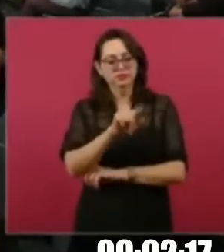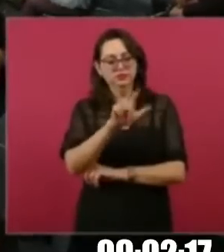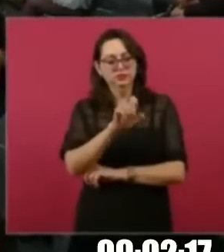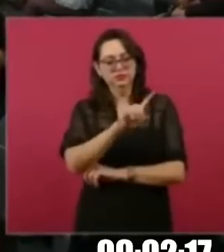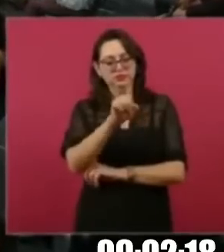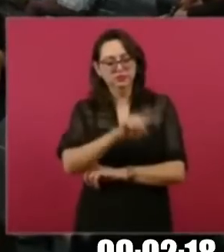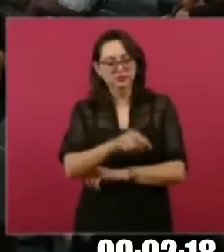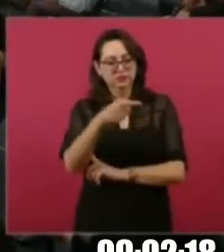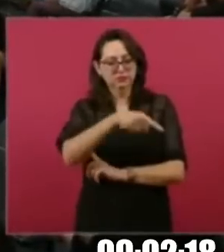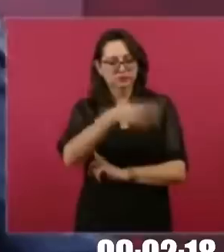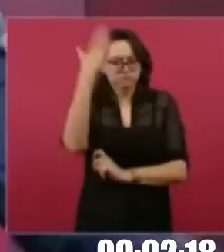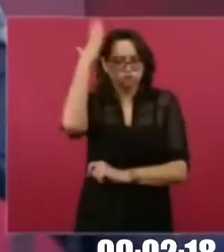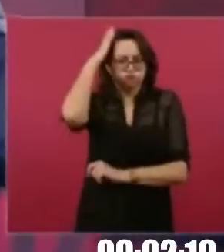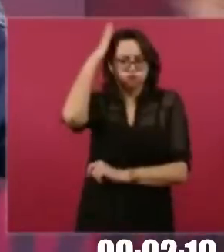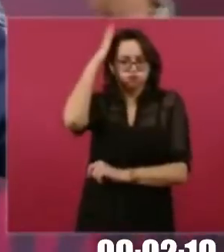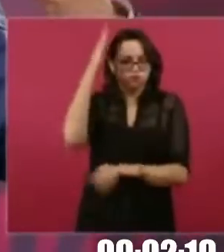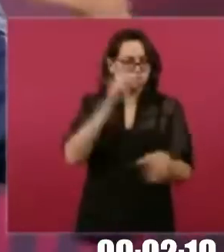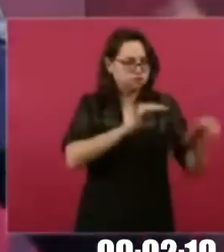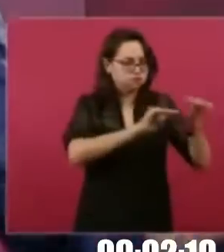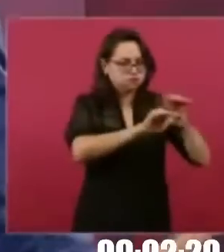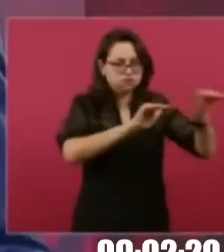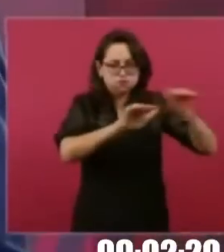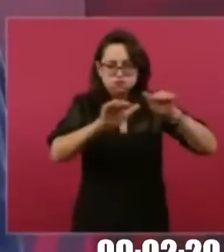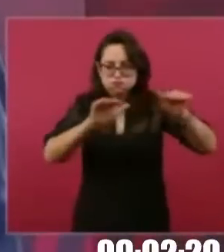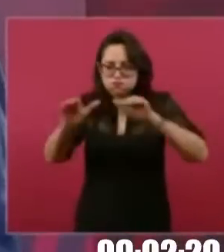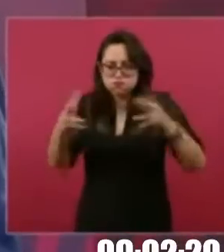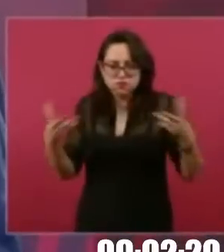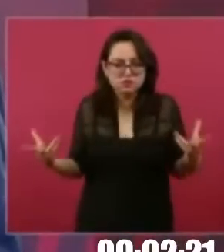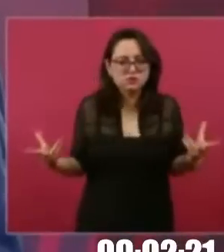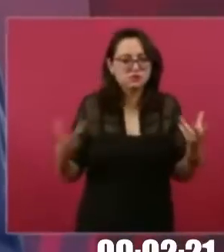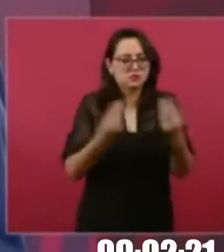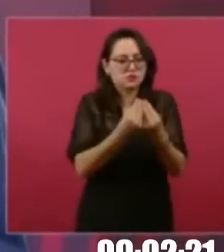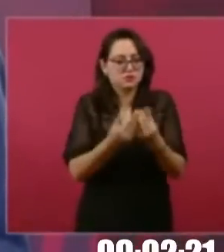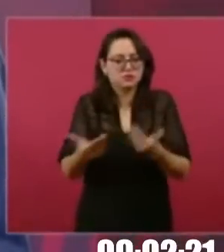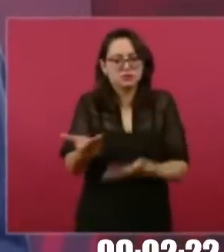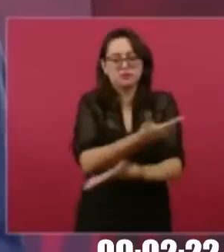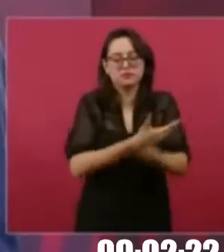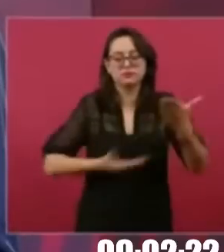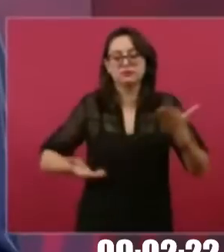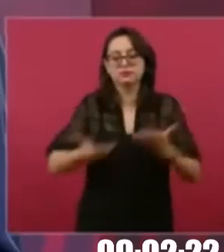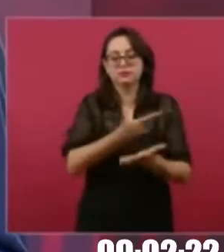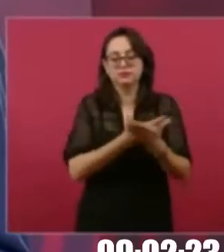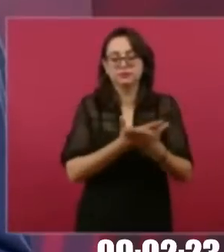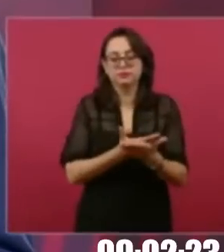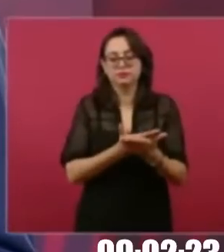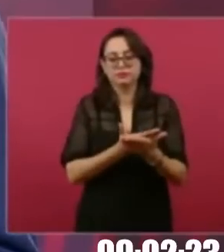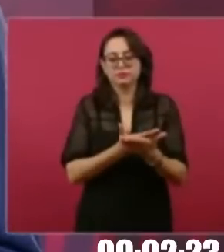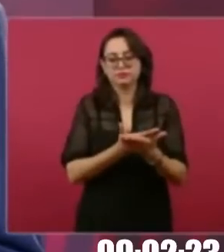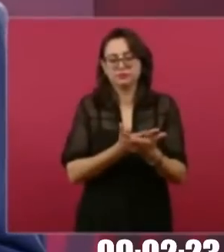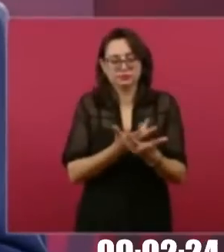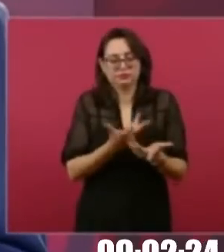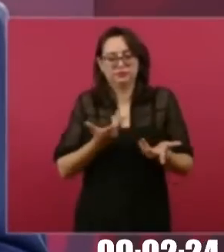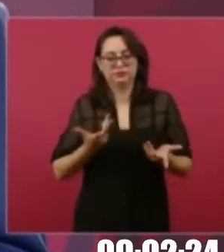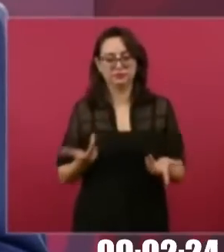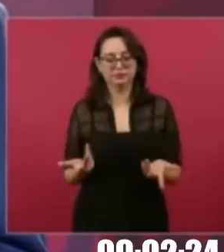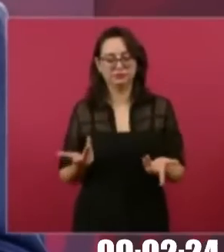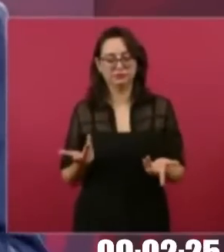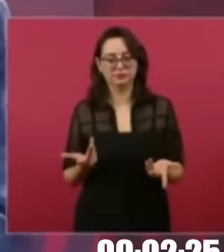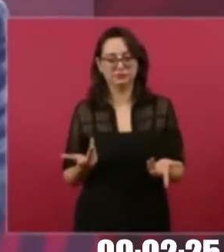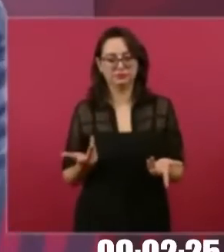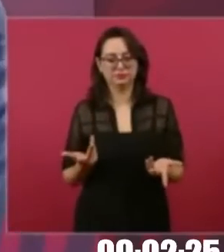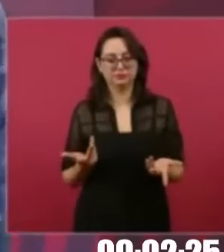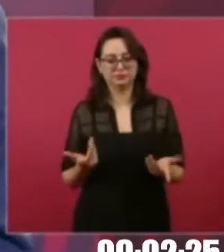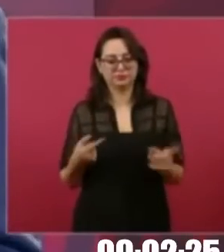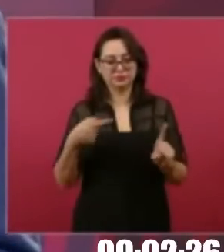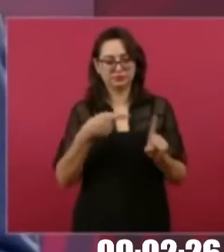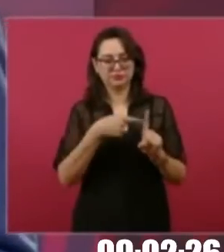del jefe de todo el bloque conservador que tiene que ver con